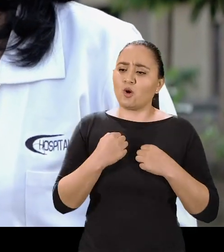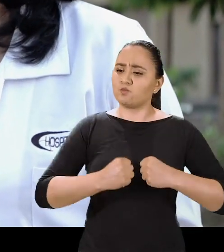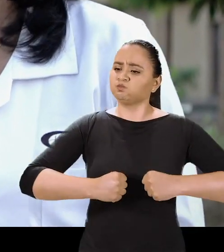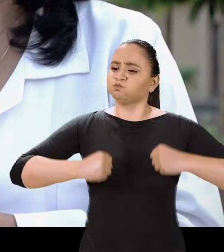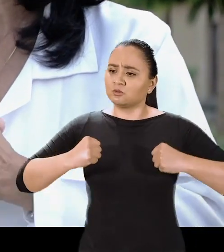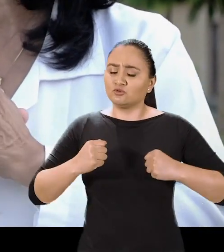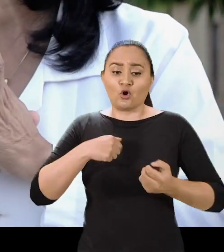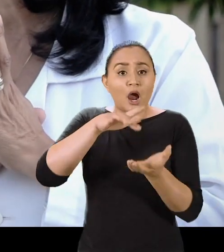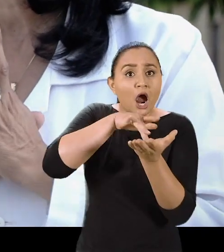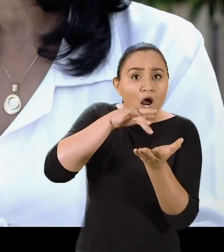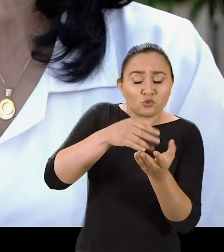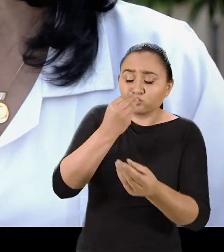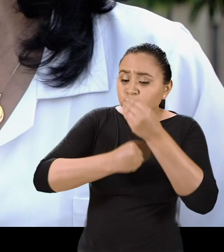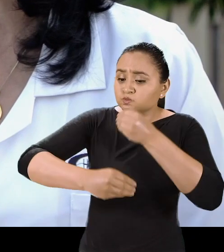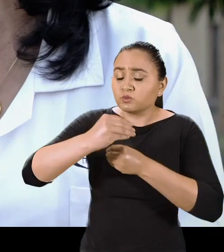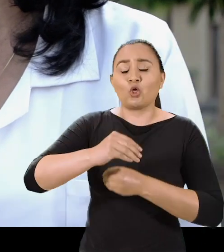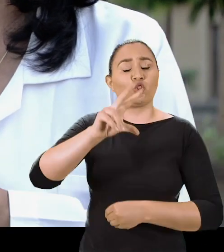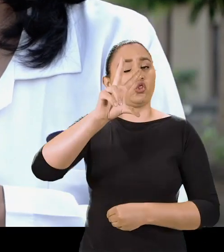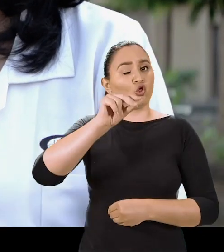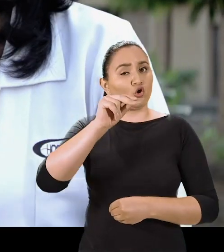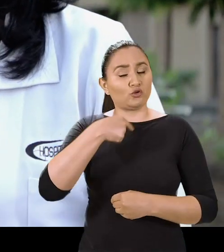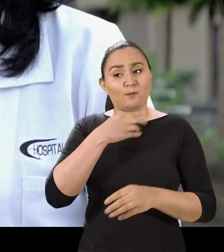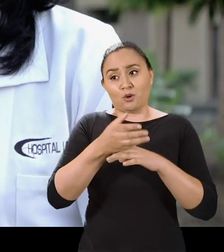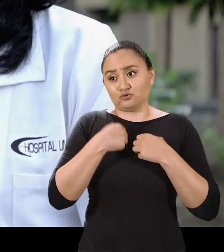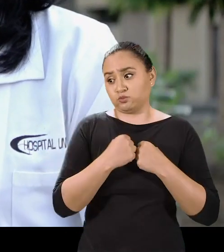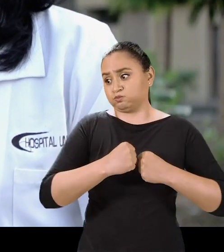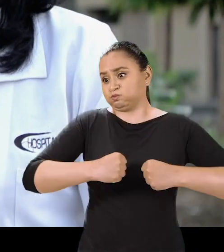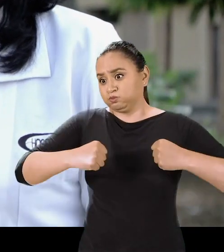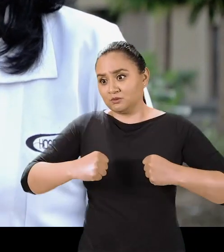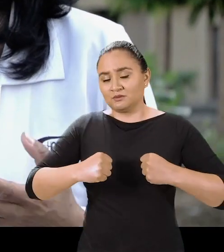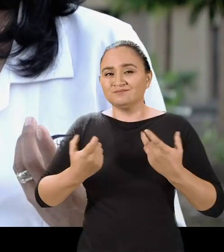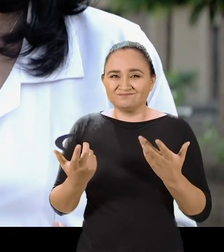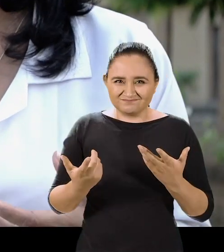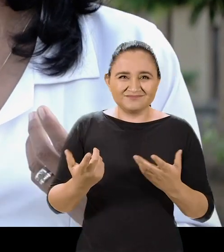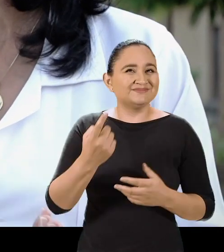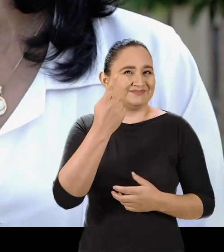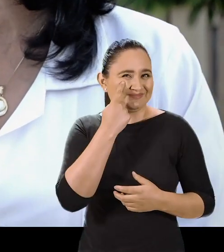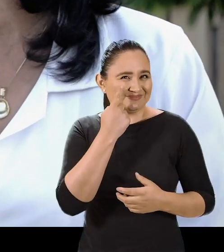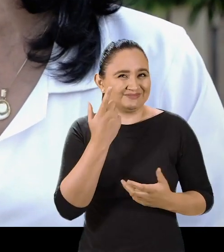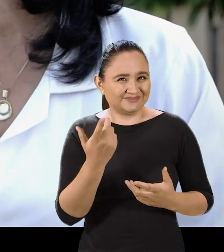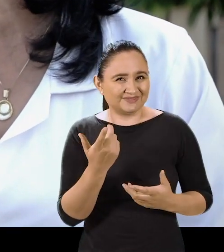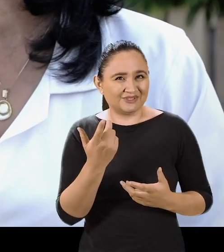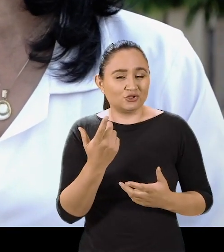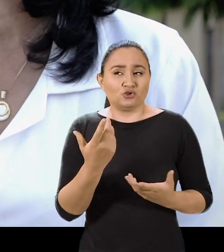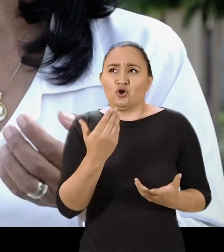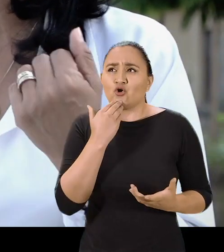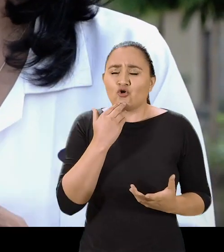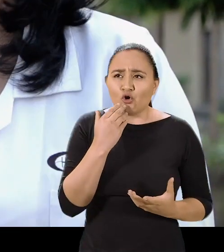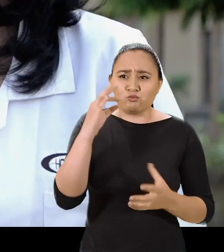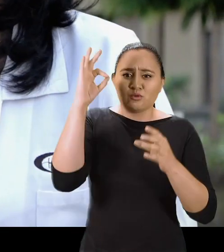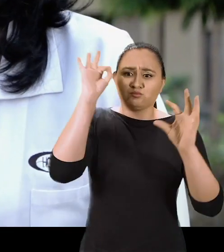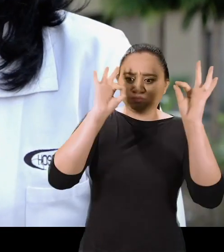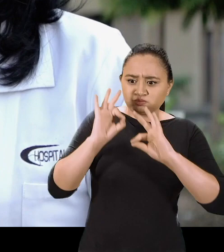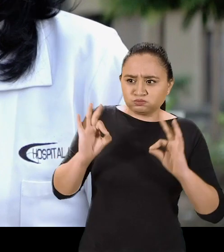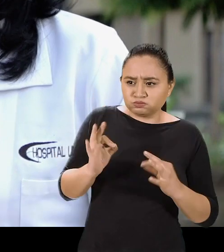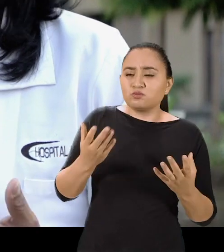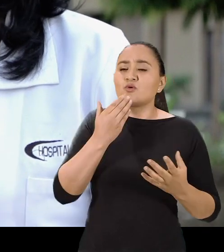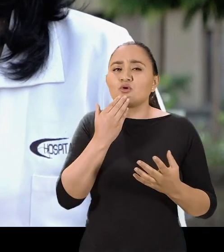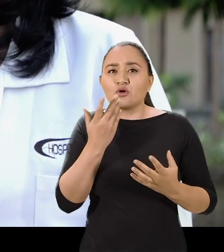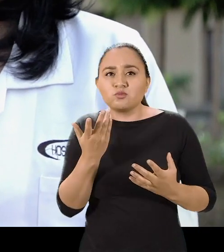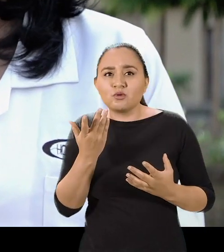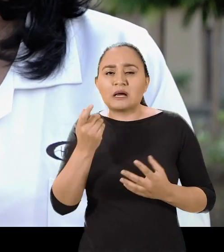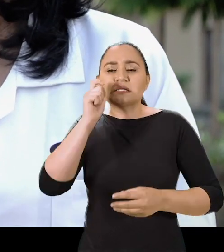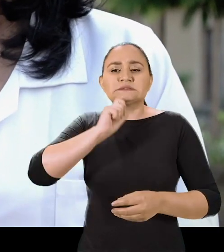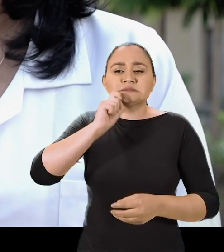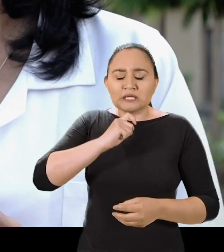engorda no quiero comer nada de arroz porque el arroz me engorda entonces quieren tener solamente fuente de energía las